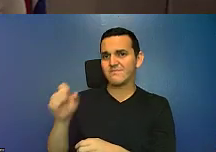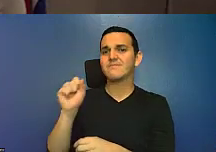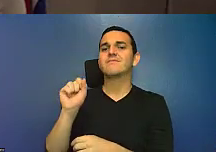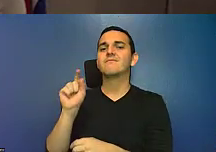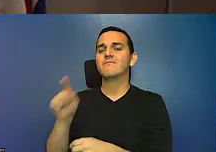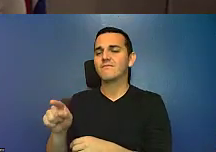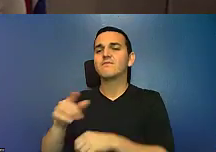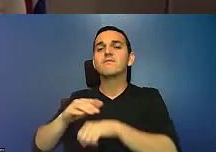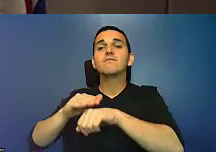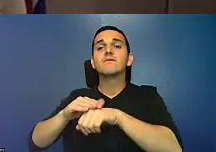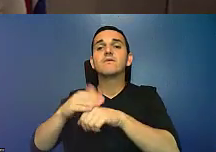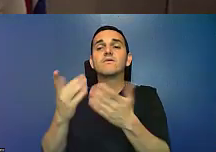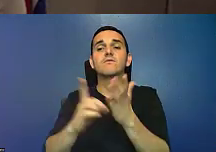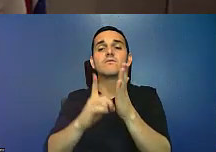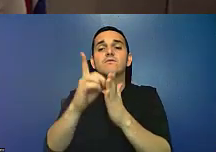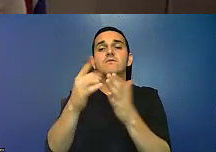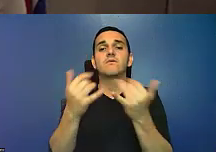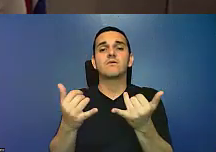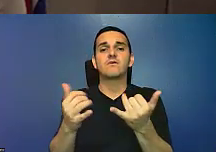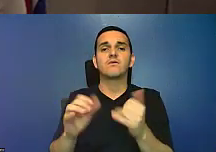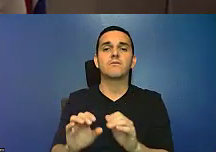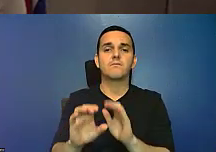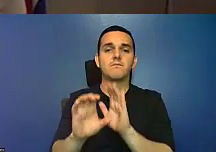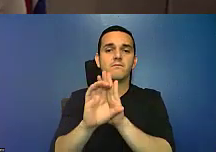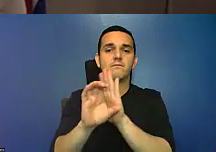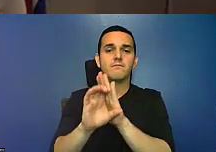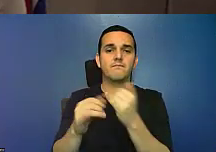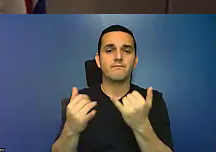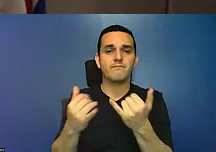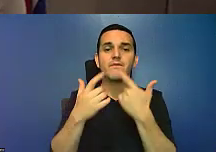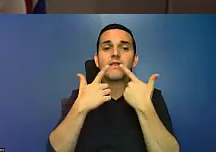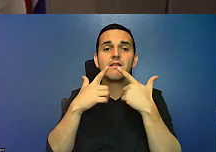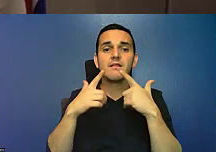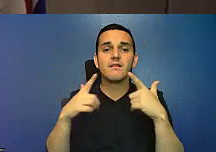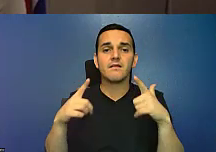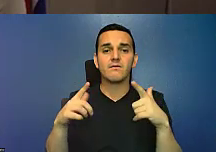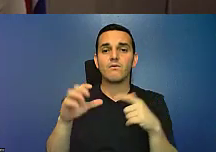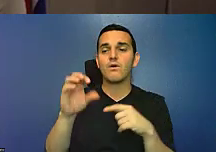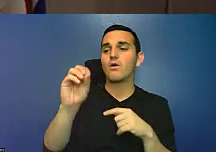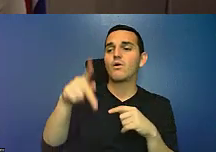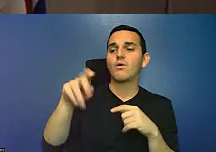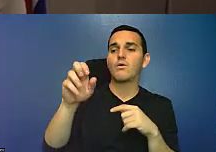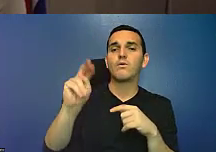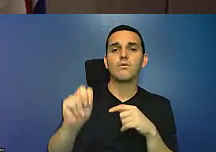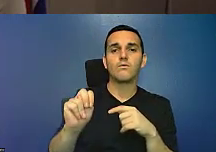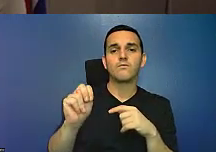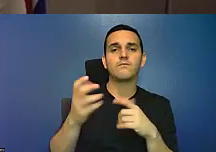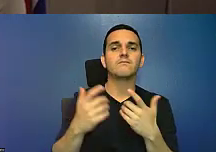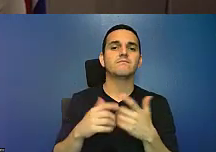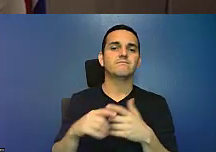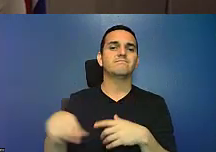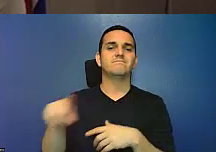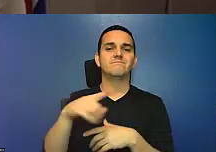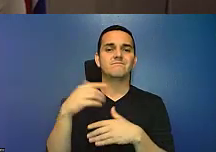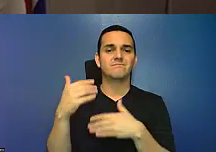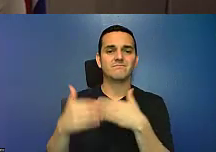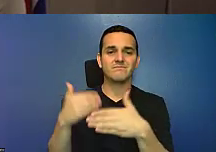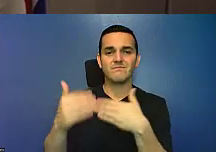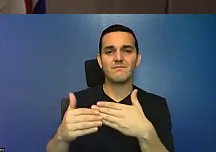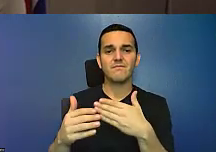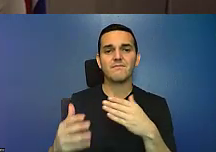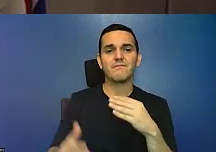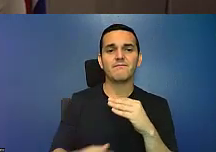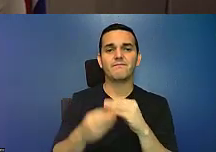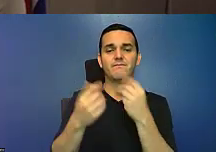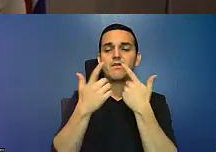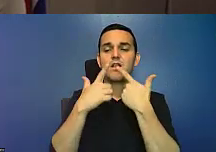actuales. Hablamos de lenguajes de bajo nivel, estructuras de microprocesadores, lo que es ensamblador, y